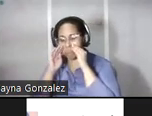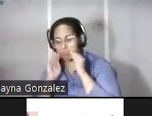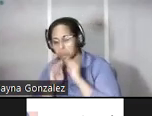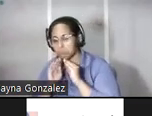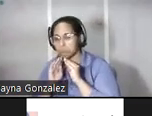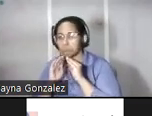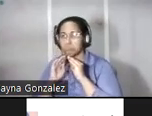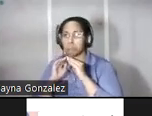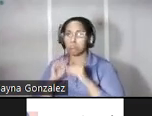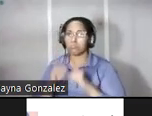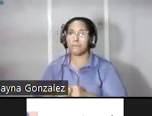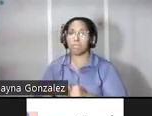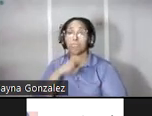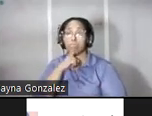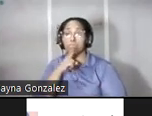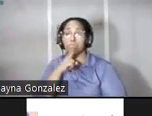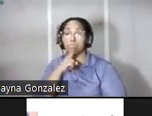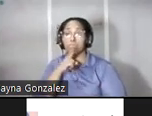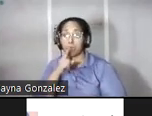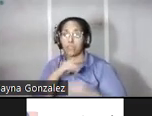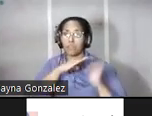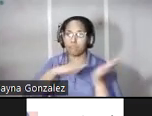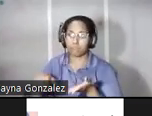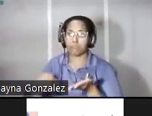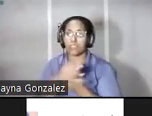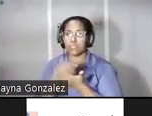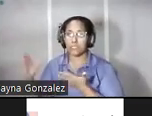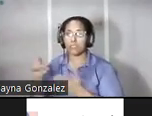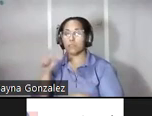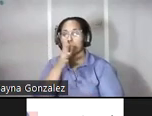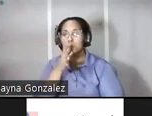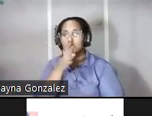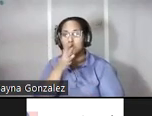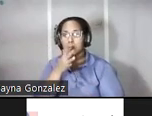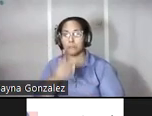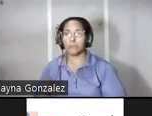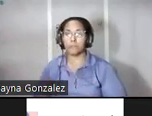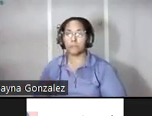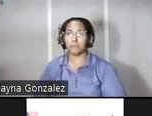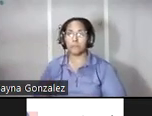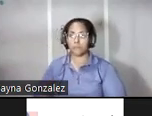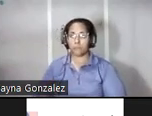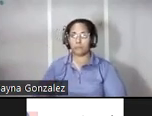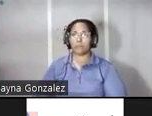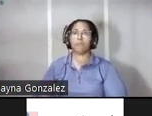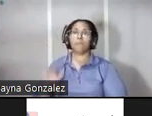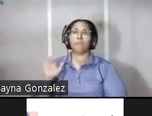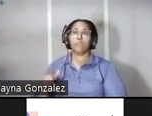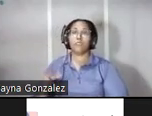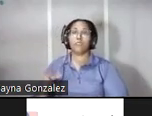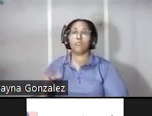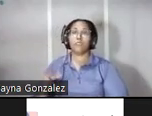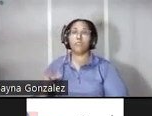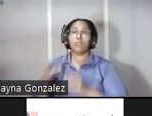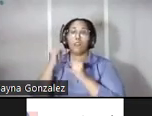atravesaba, así como la realidad del abandono y del rechazo materno del cual fue víctima. Esa fue la última noticia